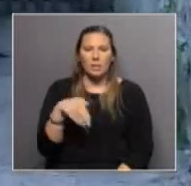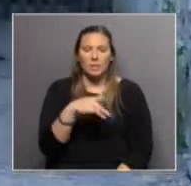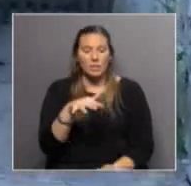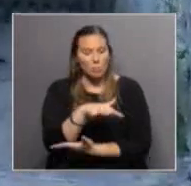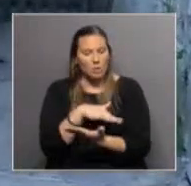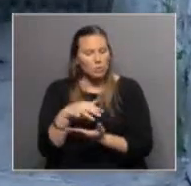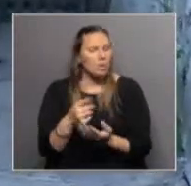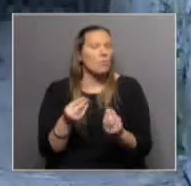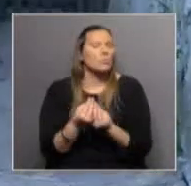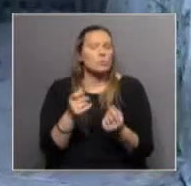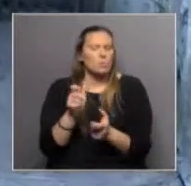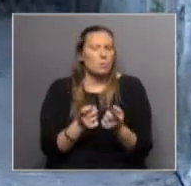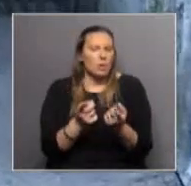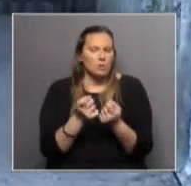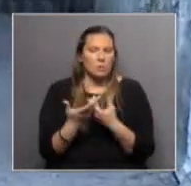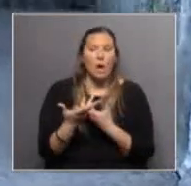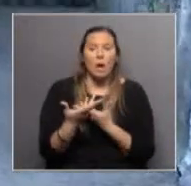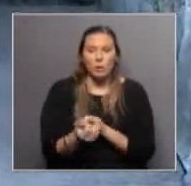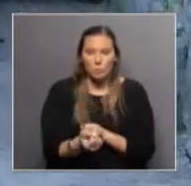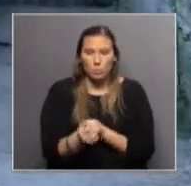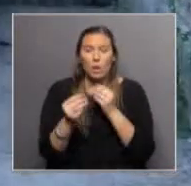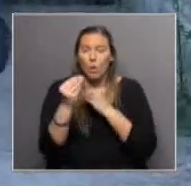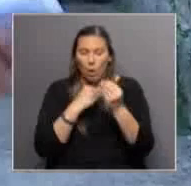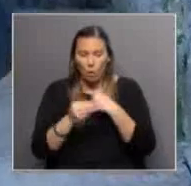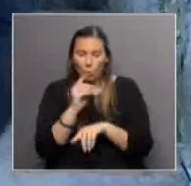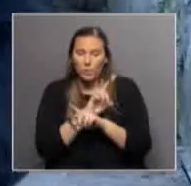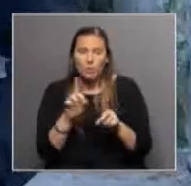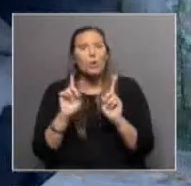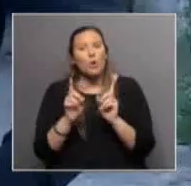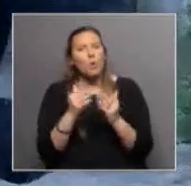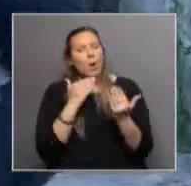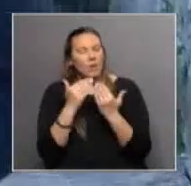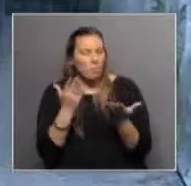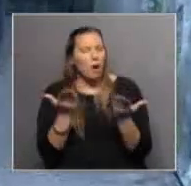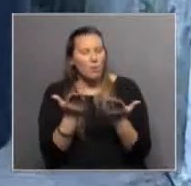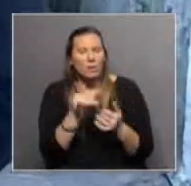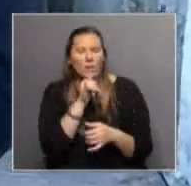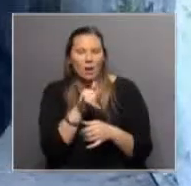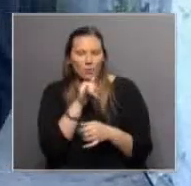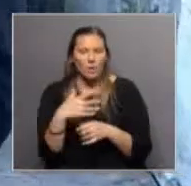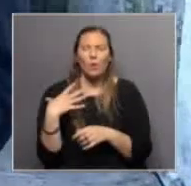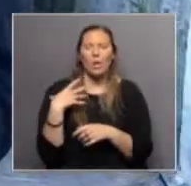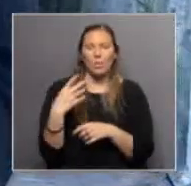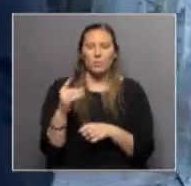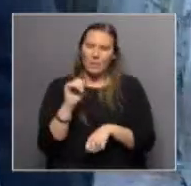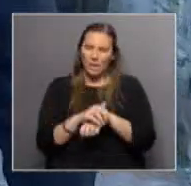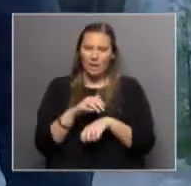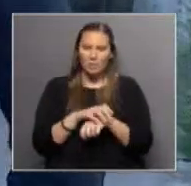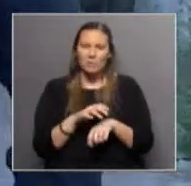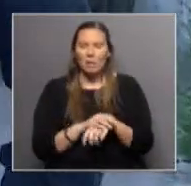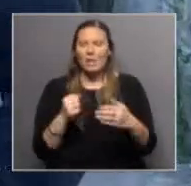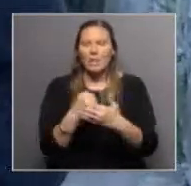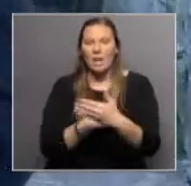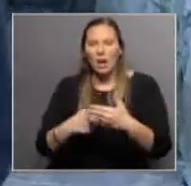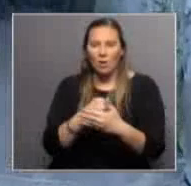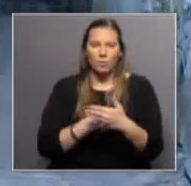necesita ayuda, con comida y con otras cosas, porque esta gente hace mucho. Lo hablamos a continuación con la dueña de casa y con la responsable de la olla,